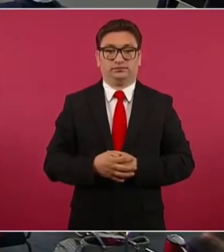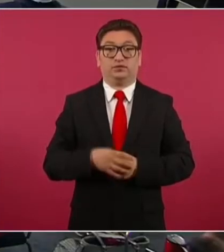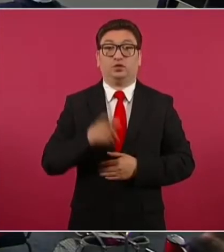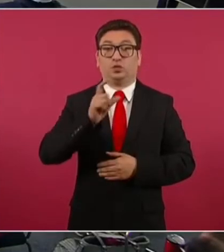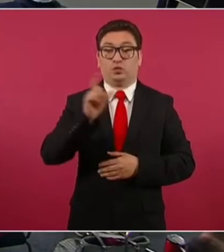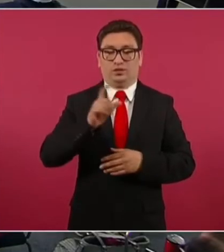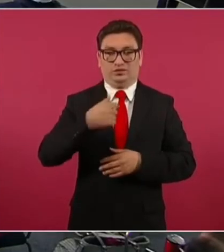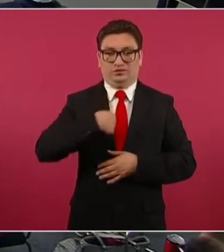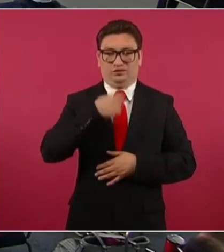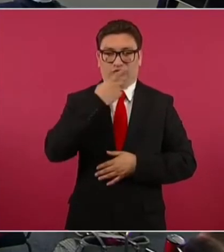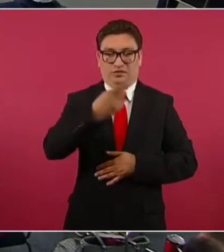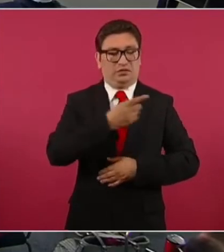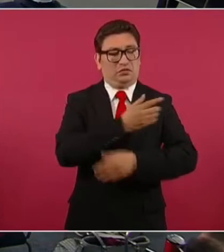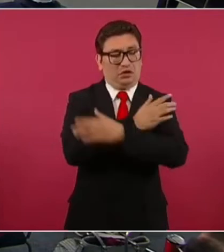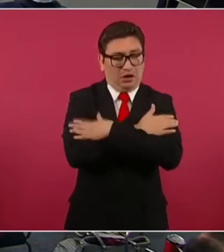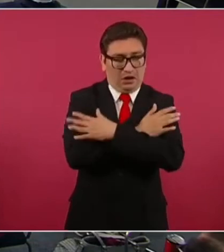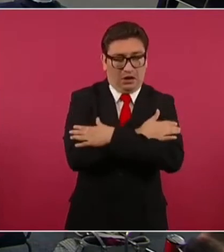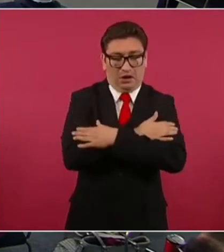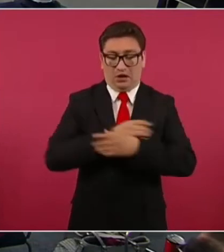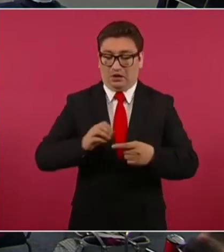abrazos, no balazos,